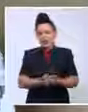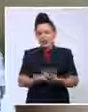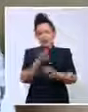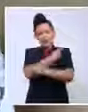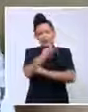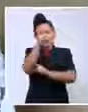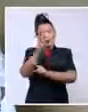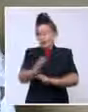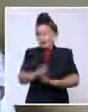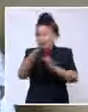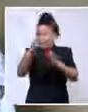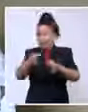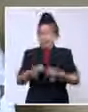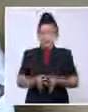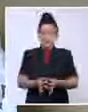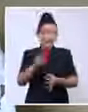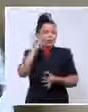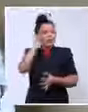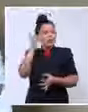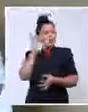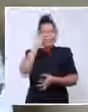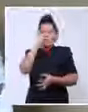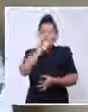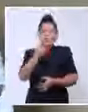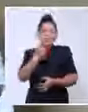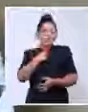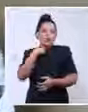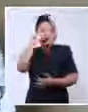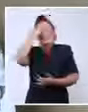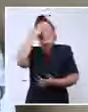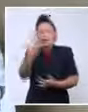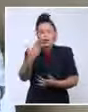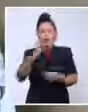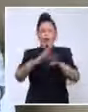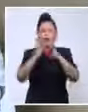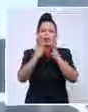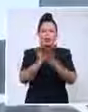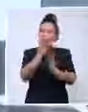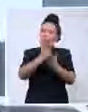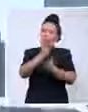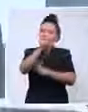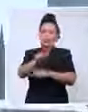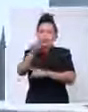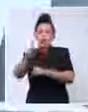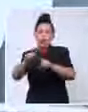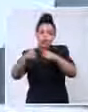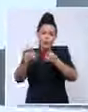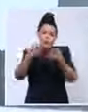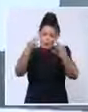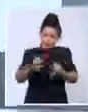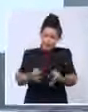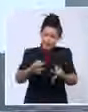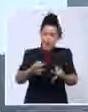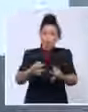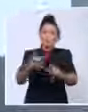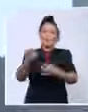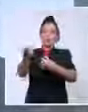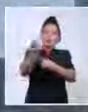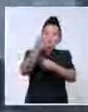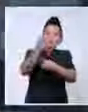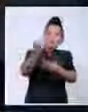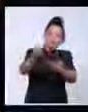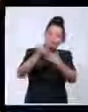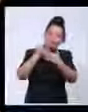en salud por lo que ellos también influyeron sobre ve a sus 86 años esta profesora